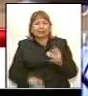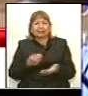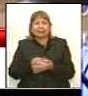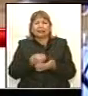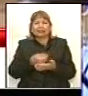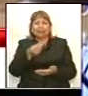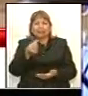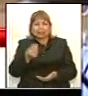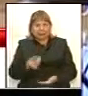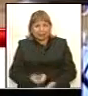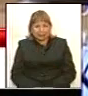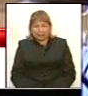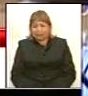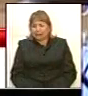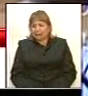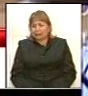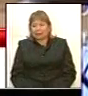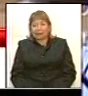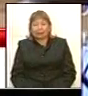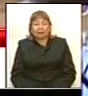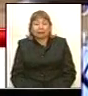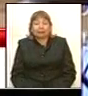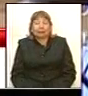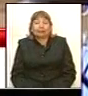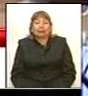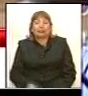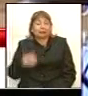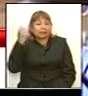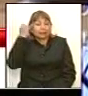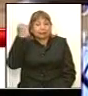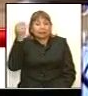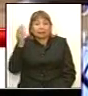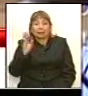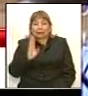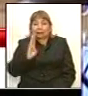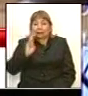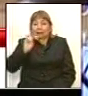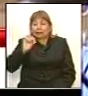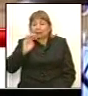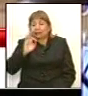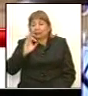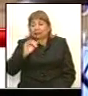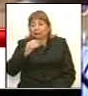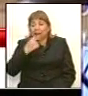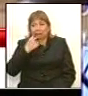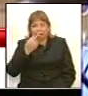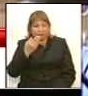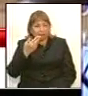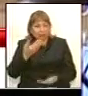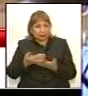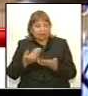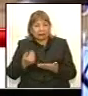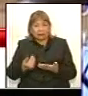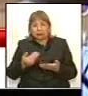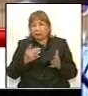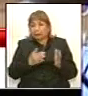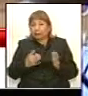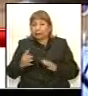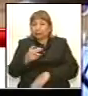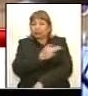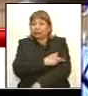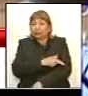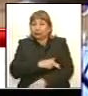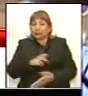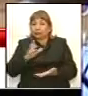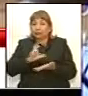un pago. No, yo tenía ni idea por qué se existía la beneficencia. Todas esas cosas las han previsto porque los hospitales en Lima